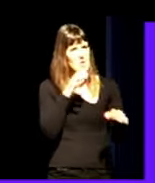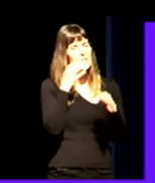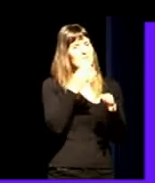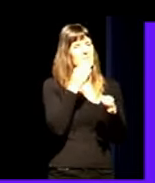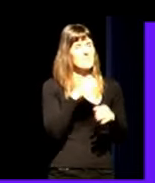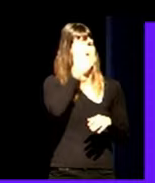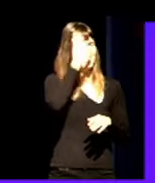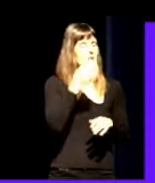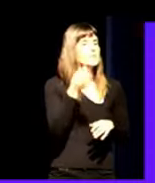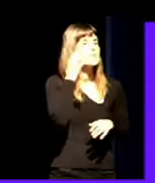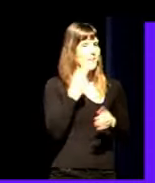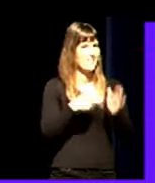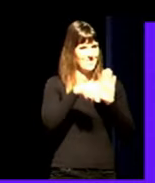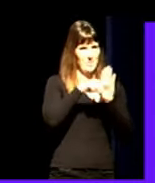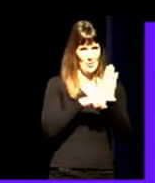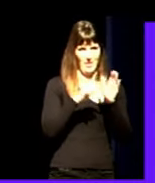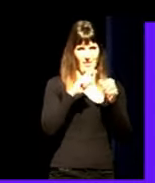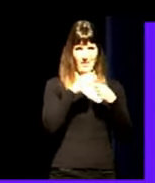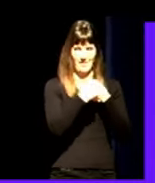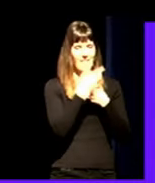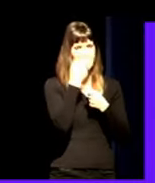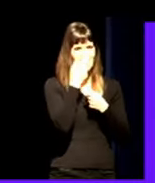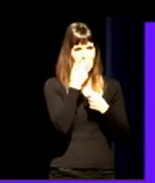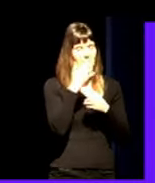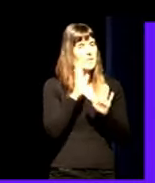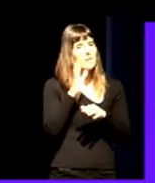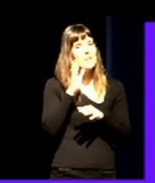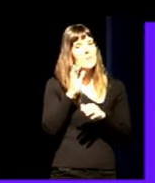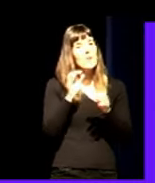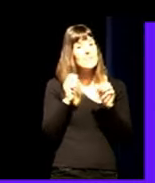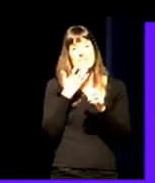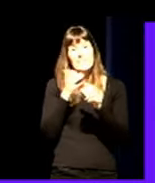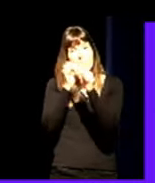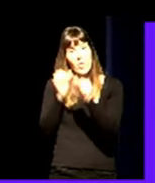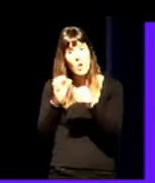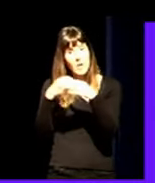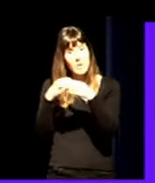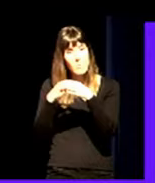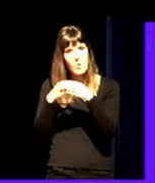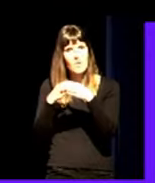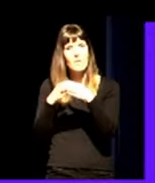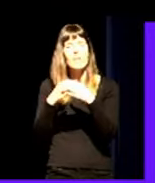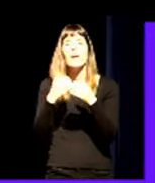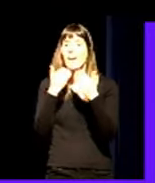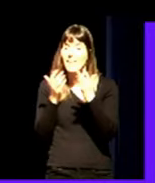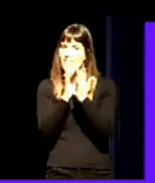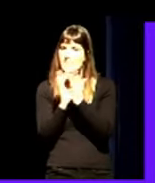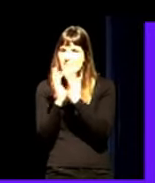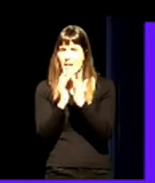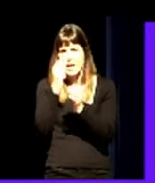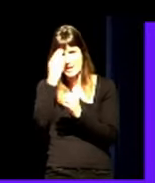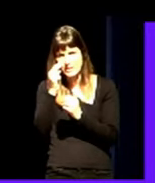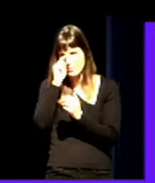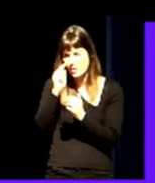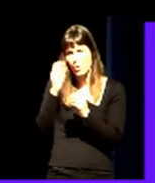siempre chicas las que se apuntaban a hacer esta tarea. Mientras que los modelos de equipo, generando estas dinámicas de respeto